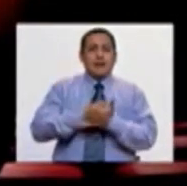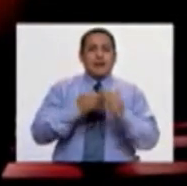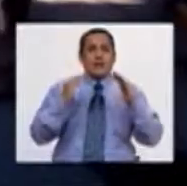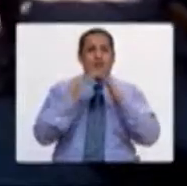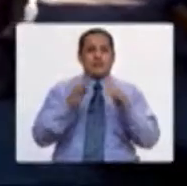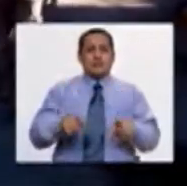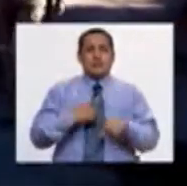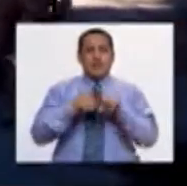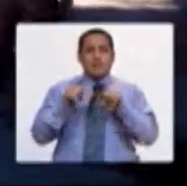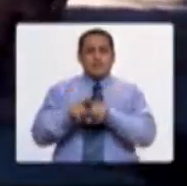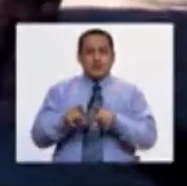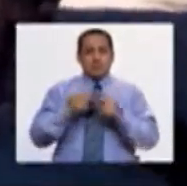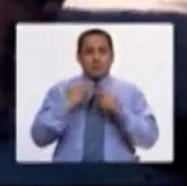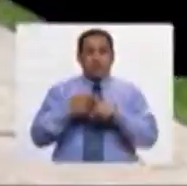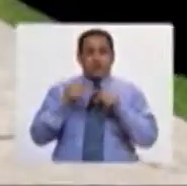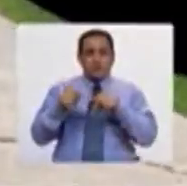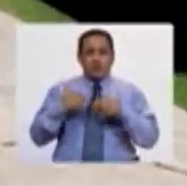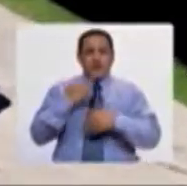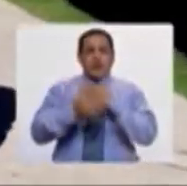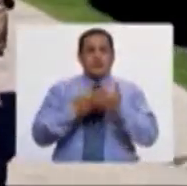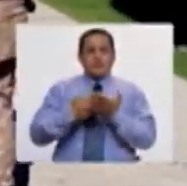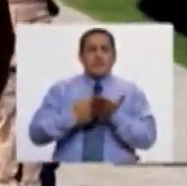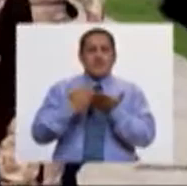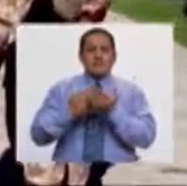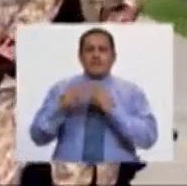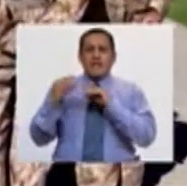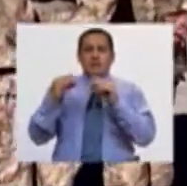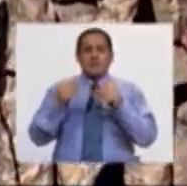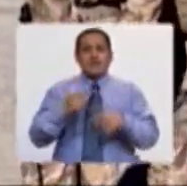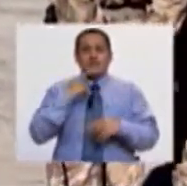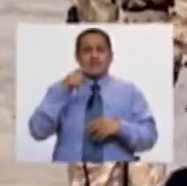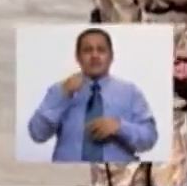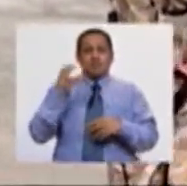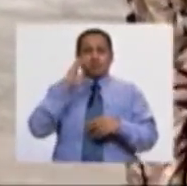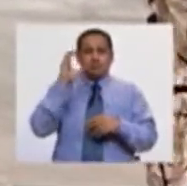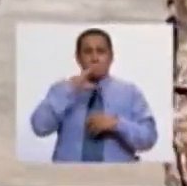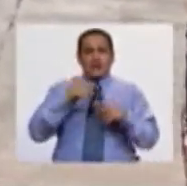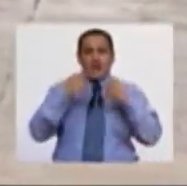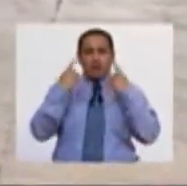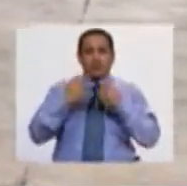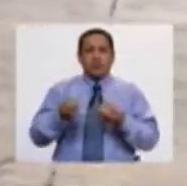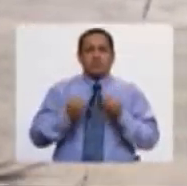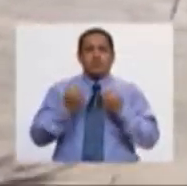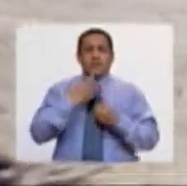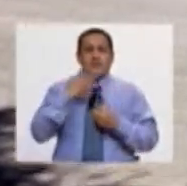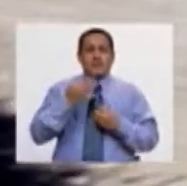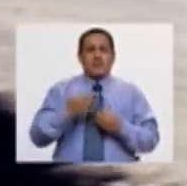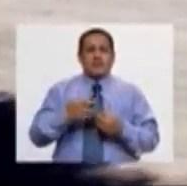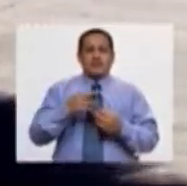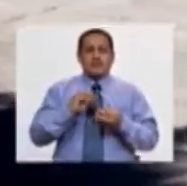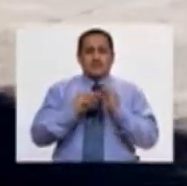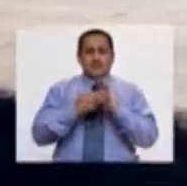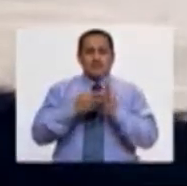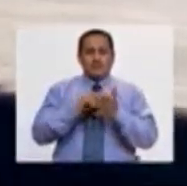hogar. Pese a ello, el tema continúa en el debate. En ese sentido es necesario encontrar consenso, pues si bien